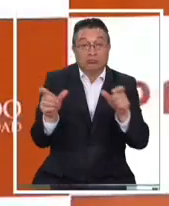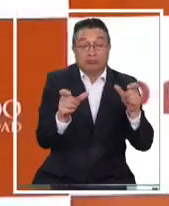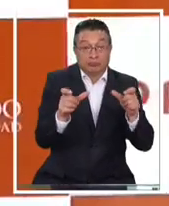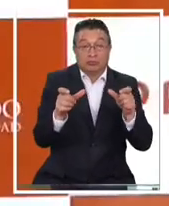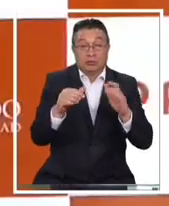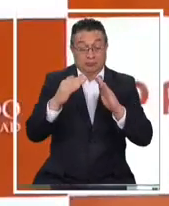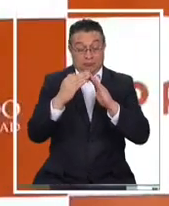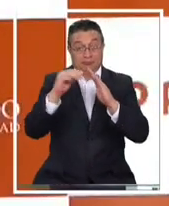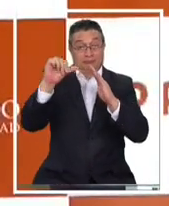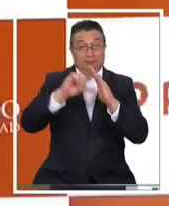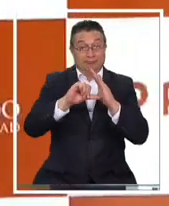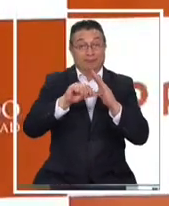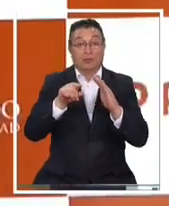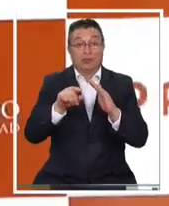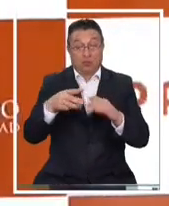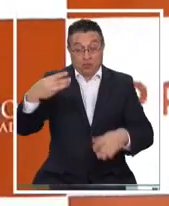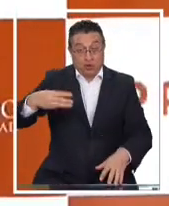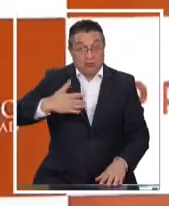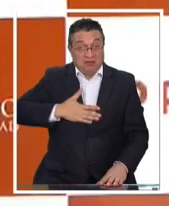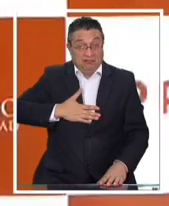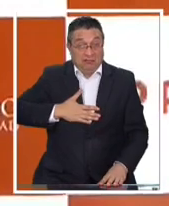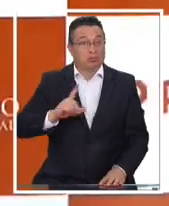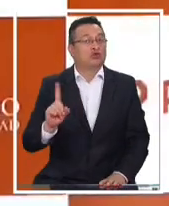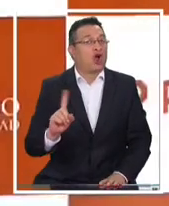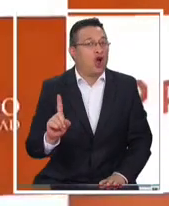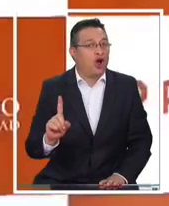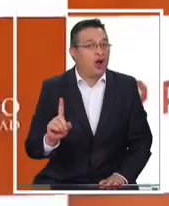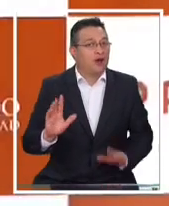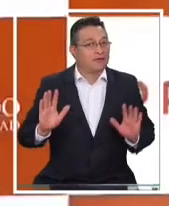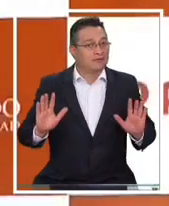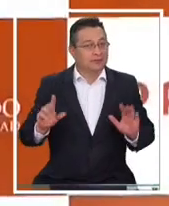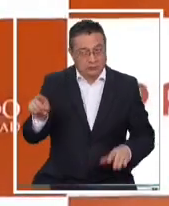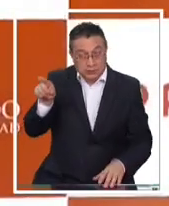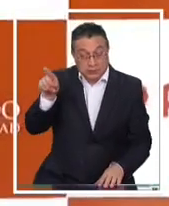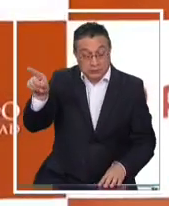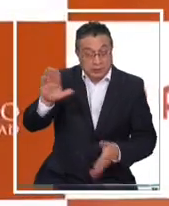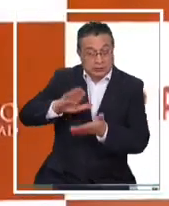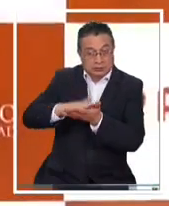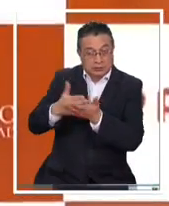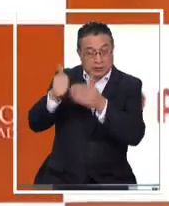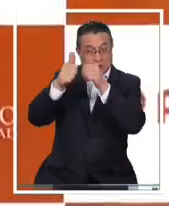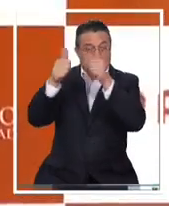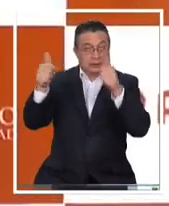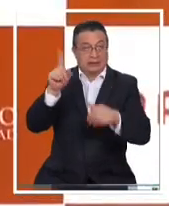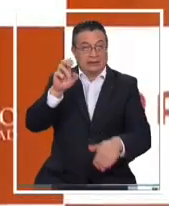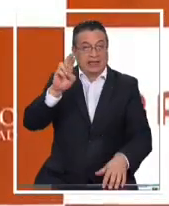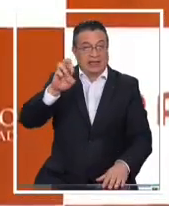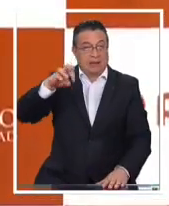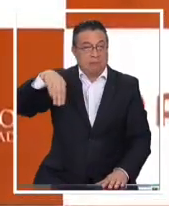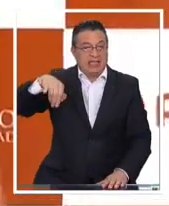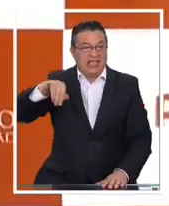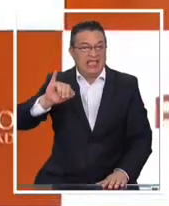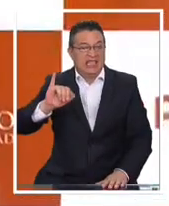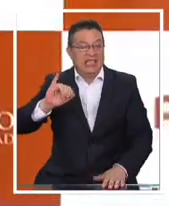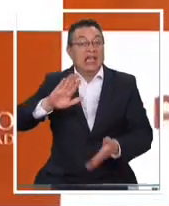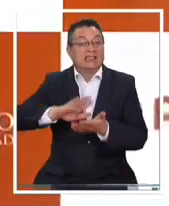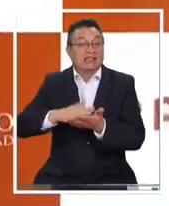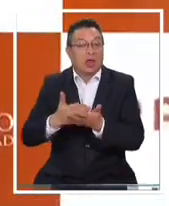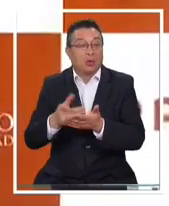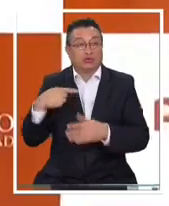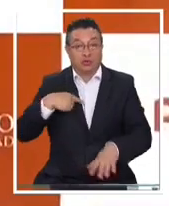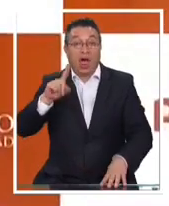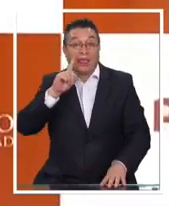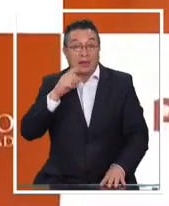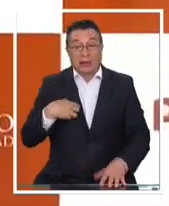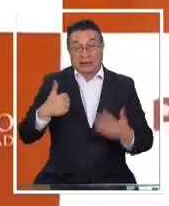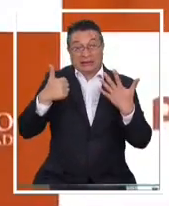de la cuarentena no es del municipio, es precisamente de la autoridad sanitaria, de la Seremi de Salud. Nosotros tenemos 6 inspectores